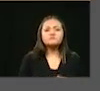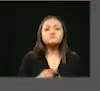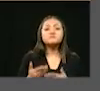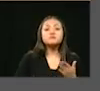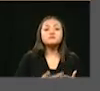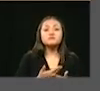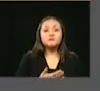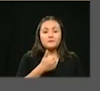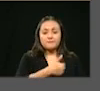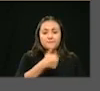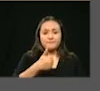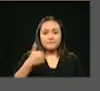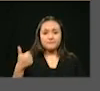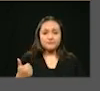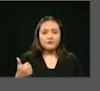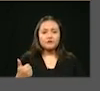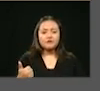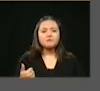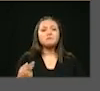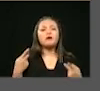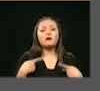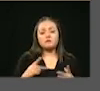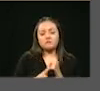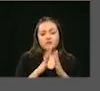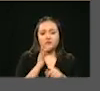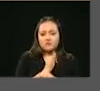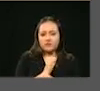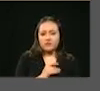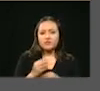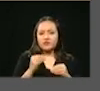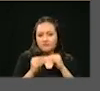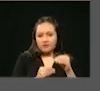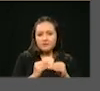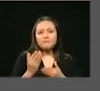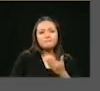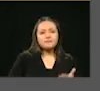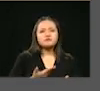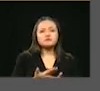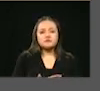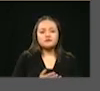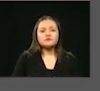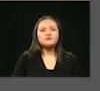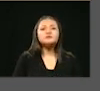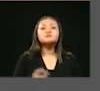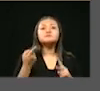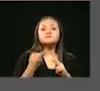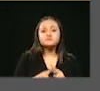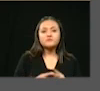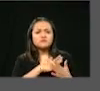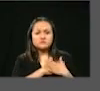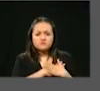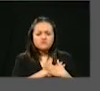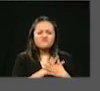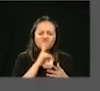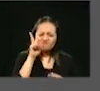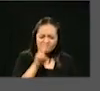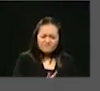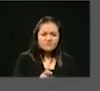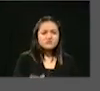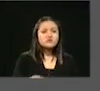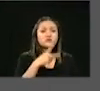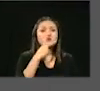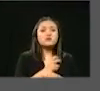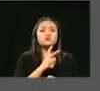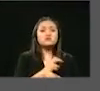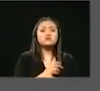igualdad sustantiva impulsar las leyes vicaria y Olimpia a nivel nacional así como eliminar la brecha salarial fueron sus propuestas en